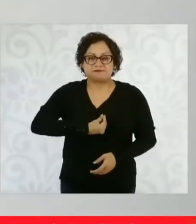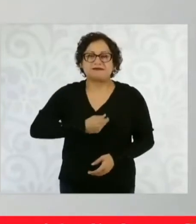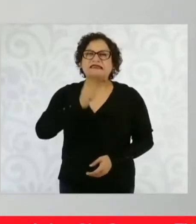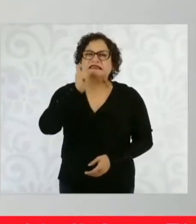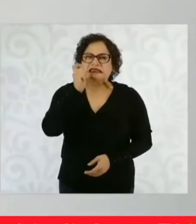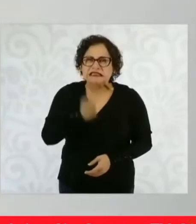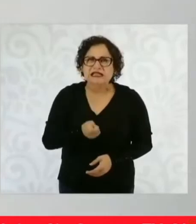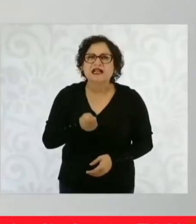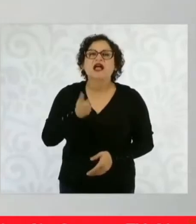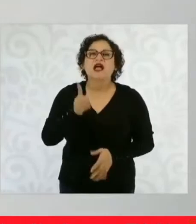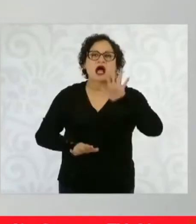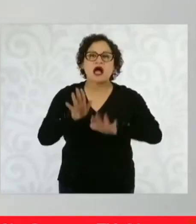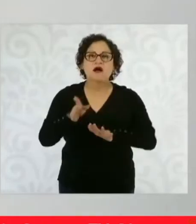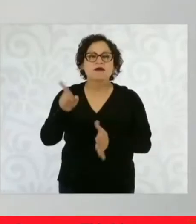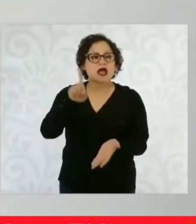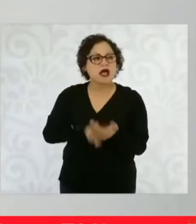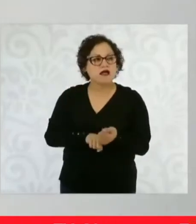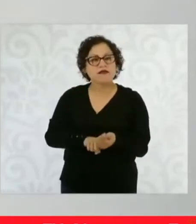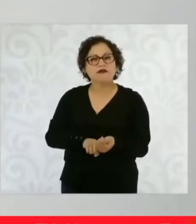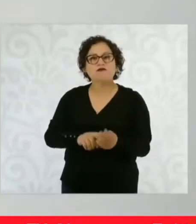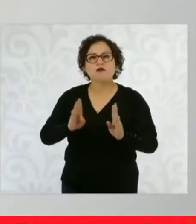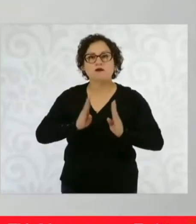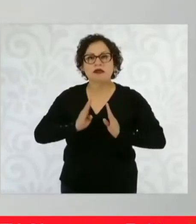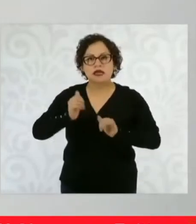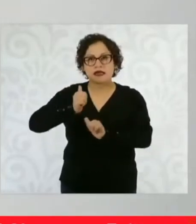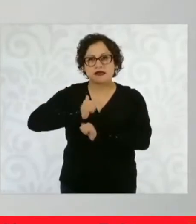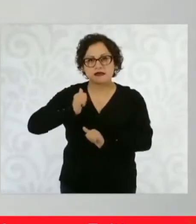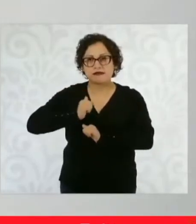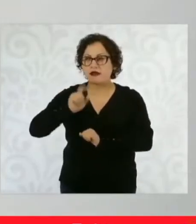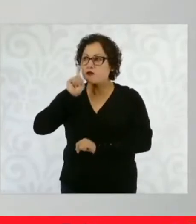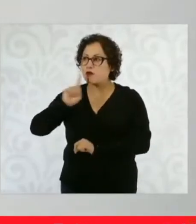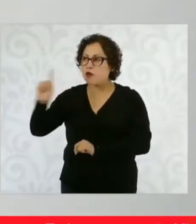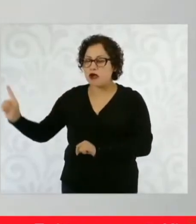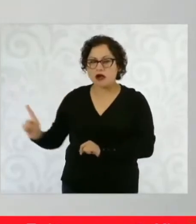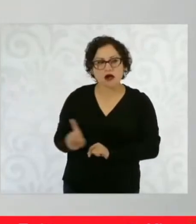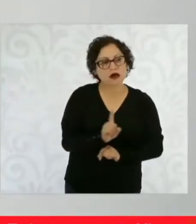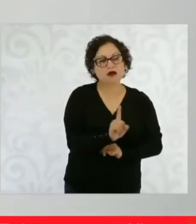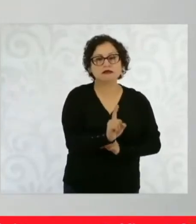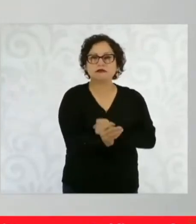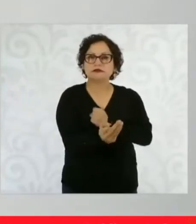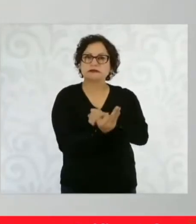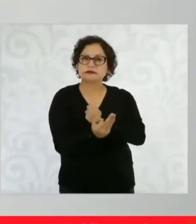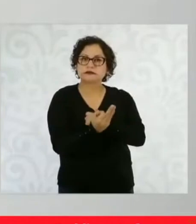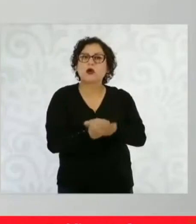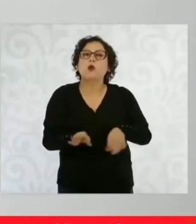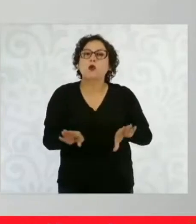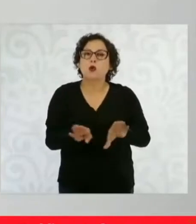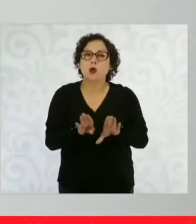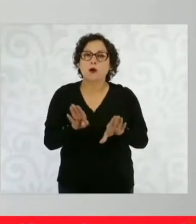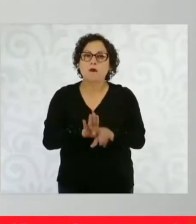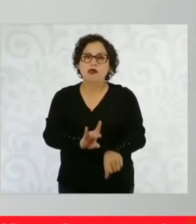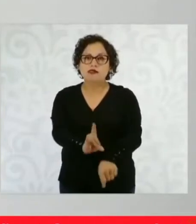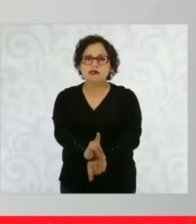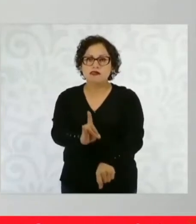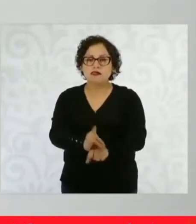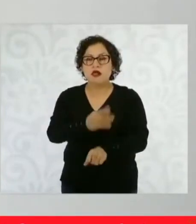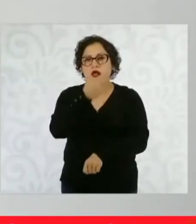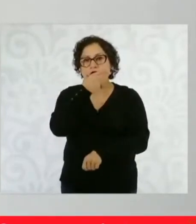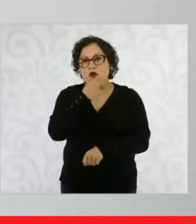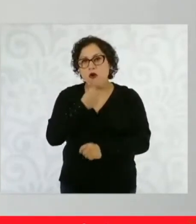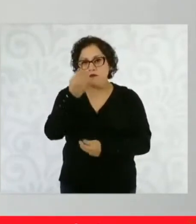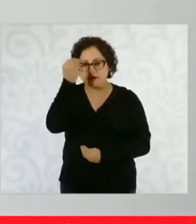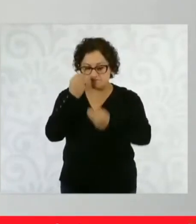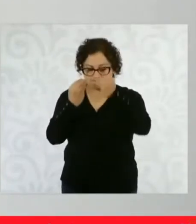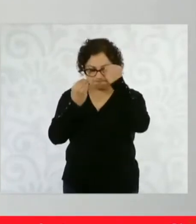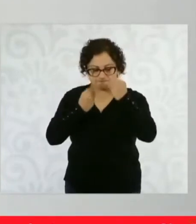esta identidad masculina, primero para salvaguardar muchas veces la vida, haciéndose pasar por hombres, y